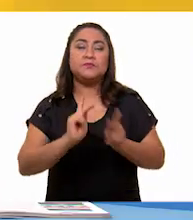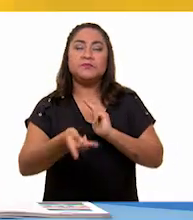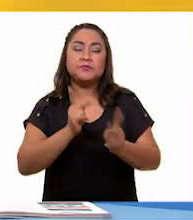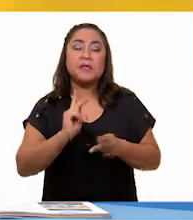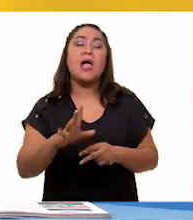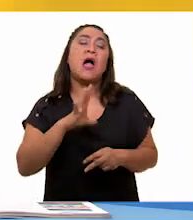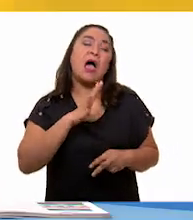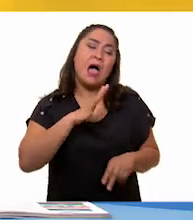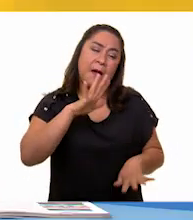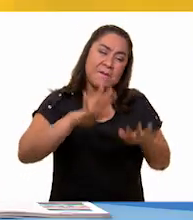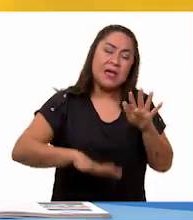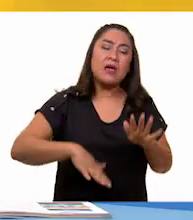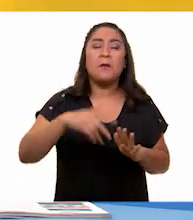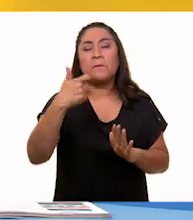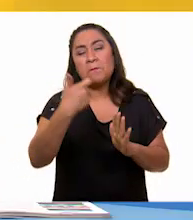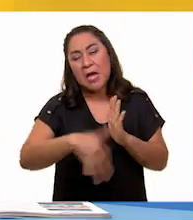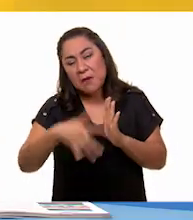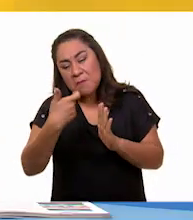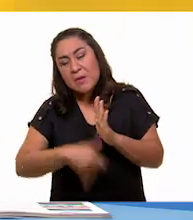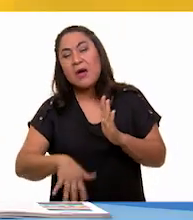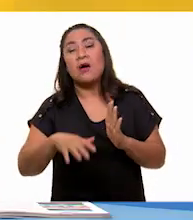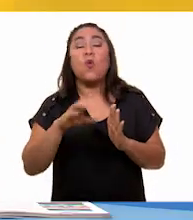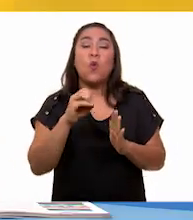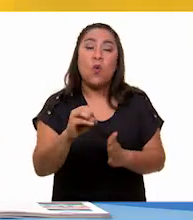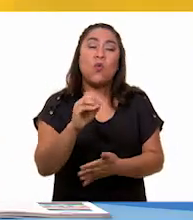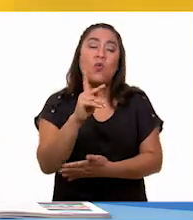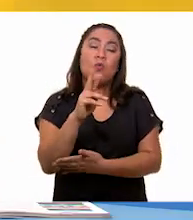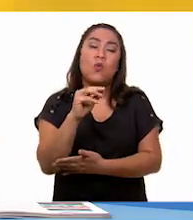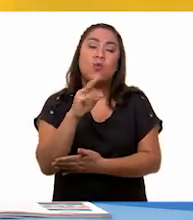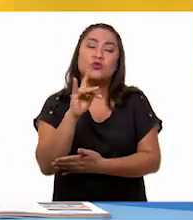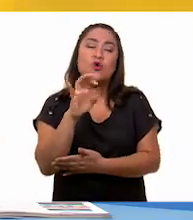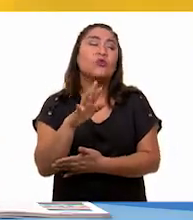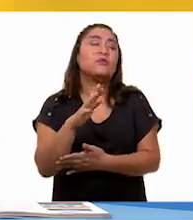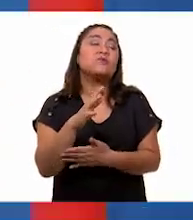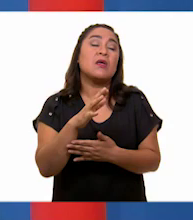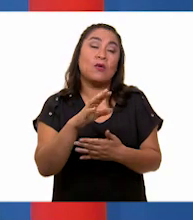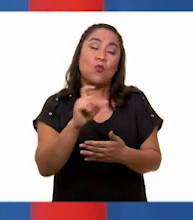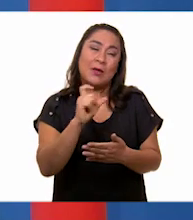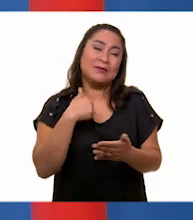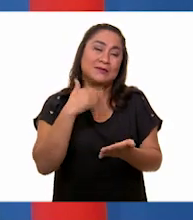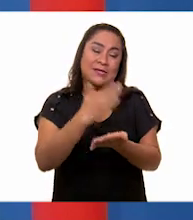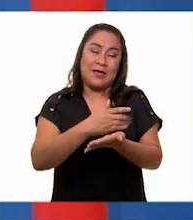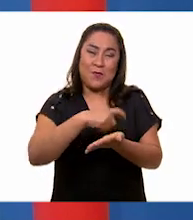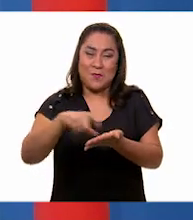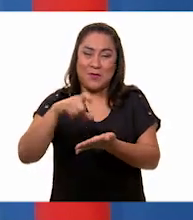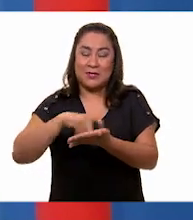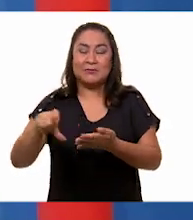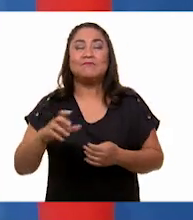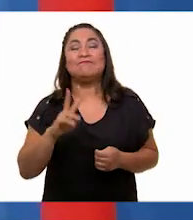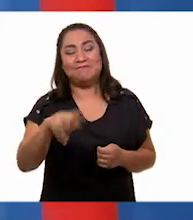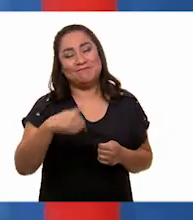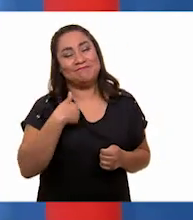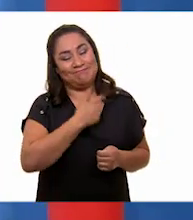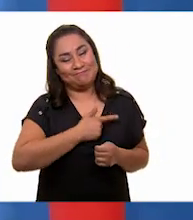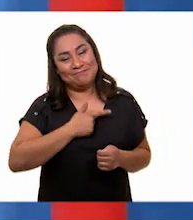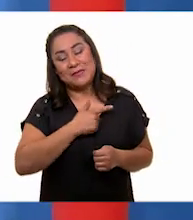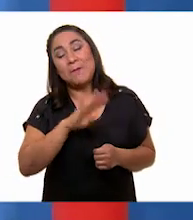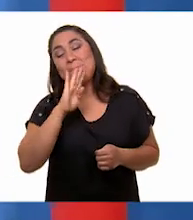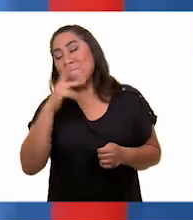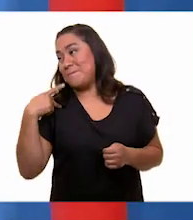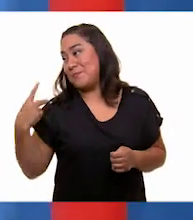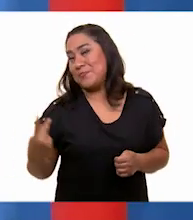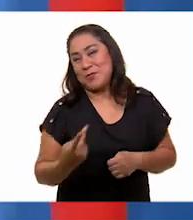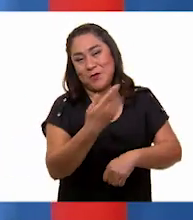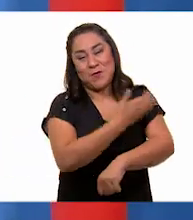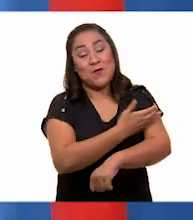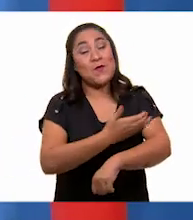algunas ofertas o promociones que podemos encontrar cuando vamos de compras. Ay, a mí me encanta ir de compras con mi mamá. Aunque ahora